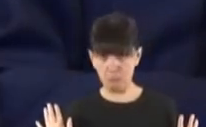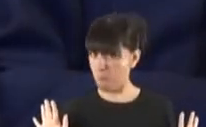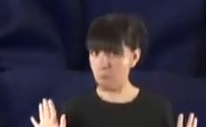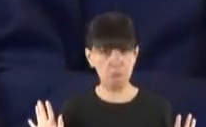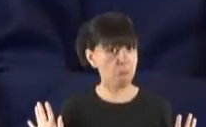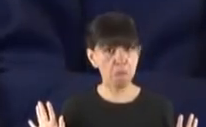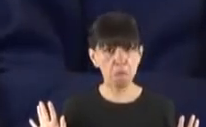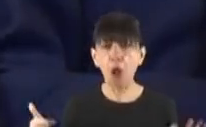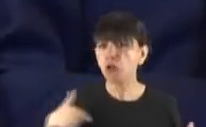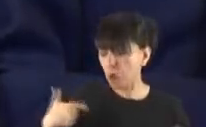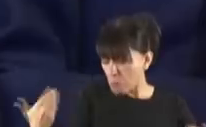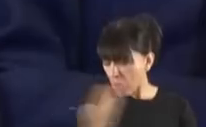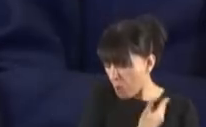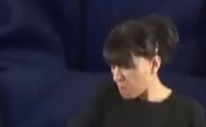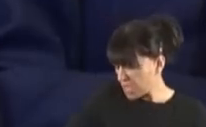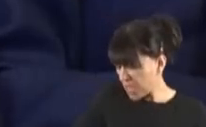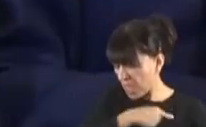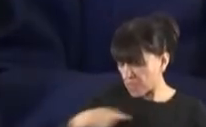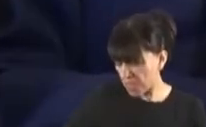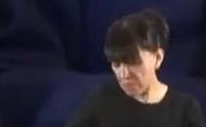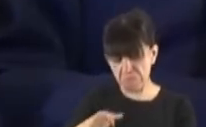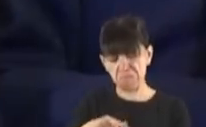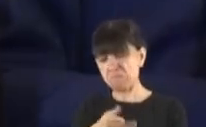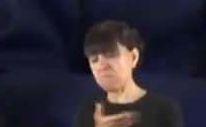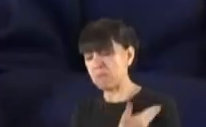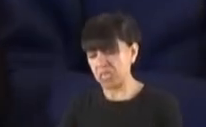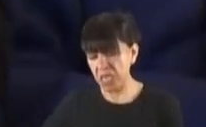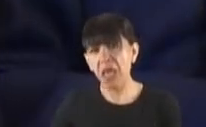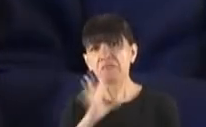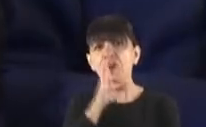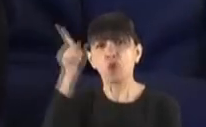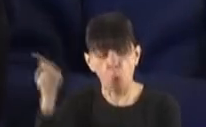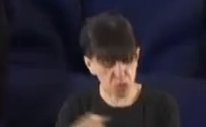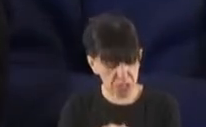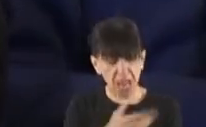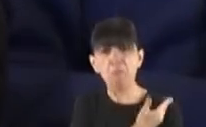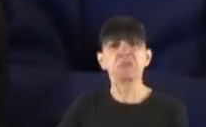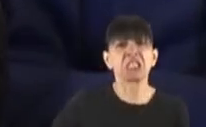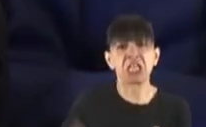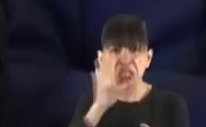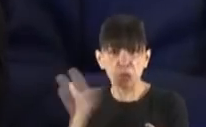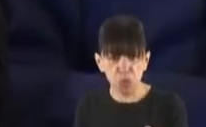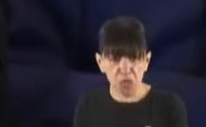Puedo hablar con Xi Jinping, puedo hablar con Putin y puedo hablar con Biden. Y nadie puede cuestionarme eso.